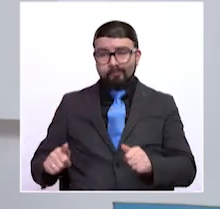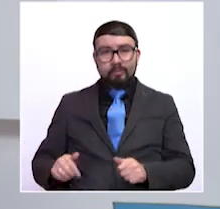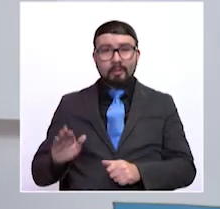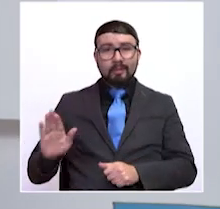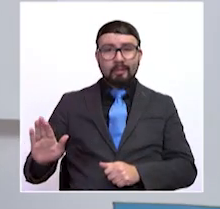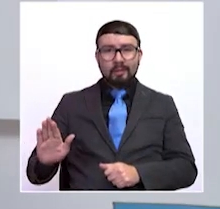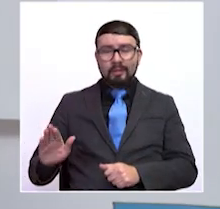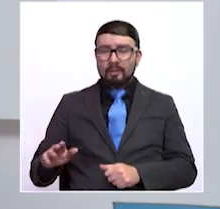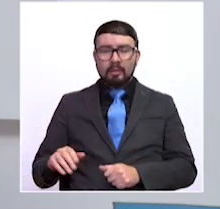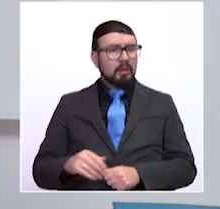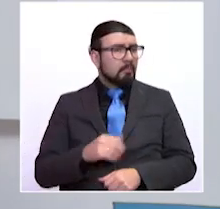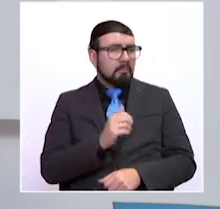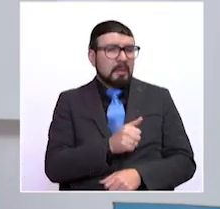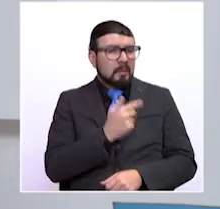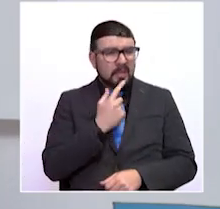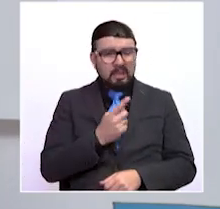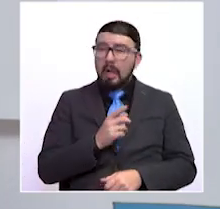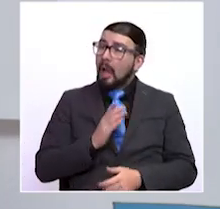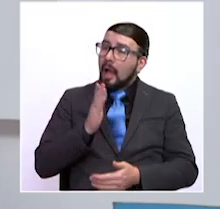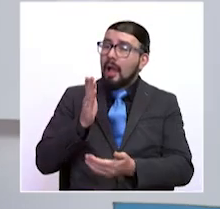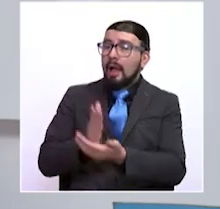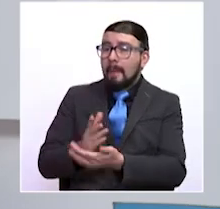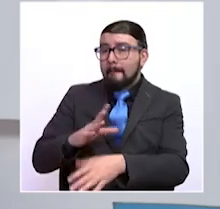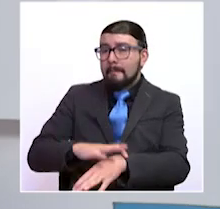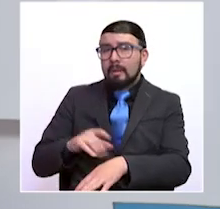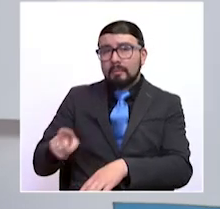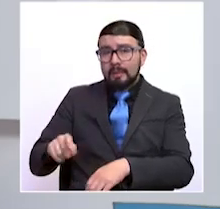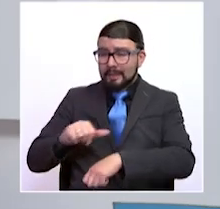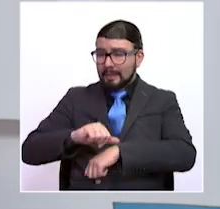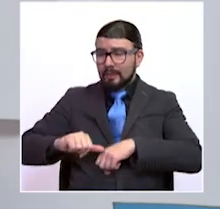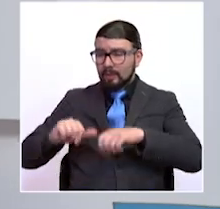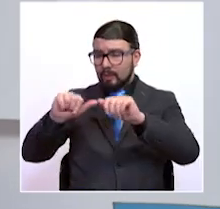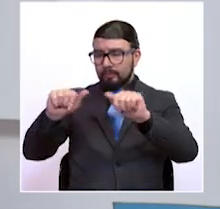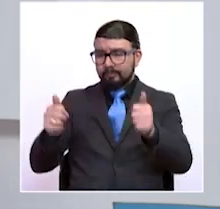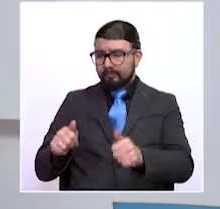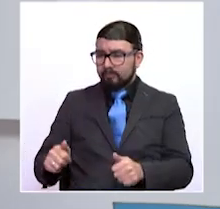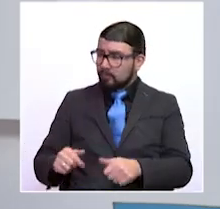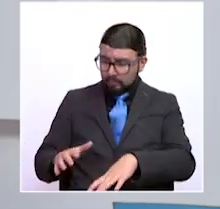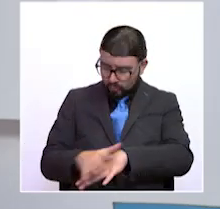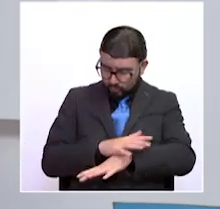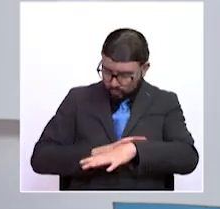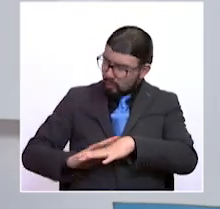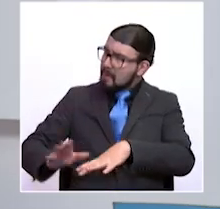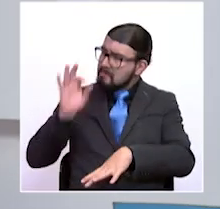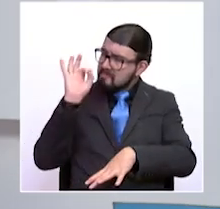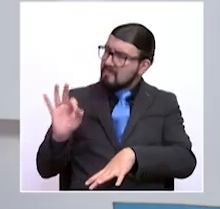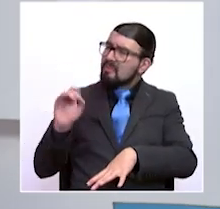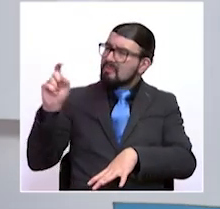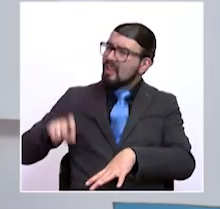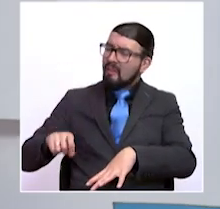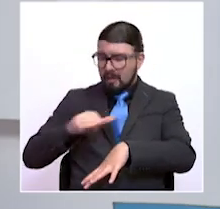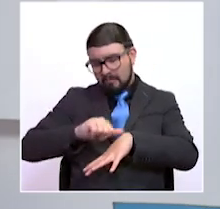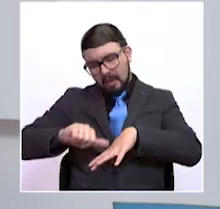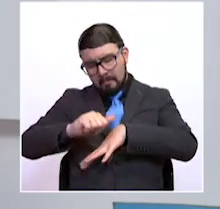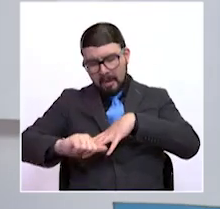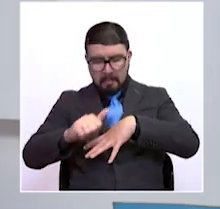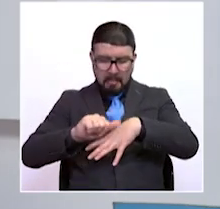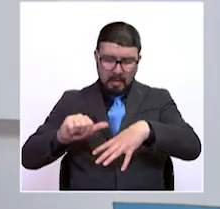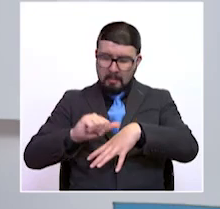que la gente dice, no, como yo ya voy donde la cirujana plástica, pues que me deje otra vez nuevo, que me deje como